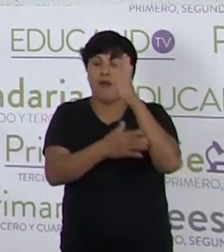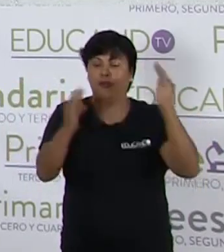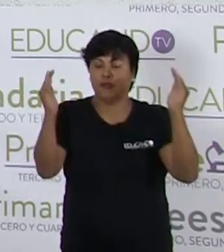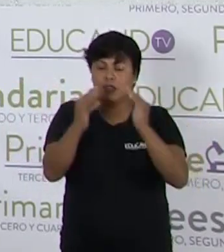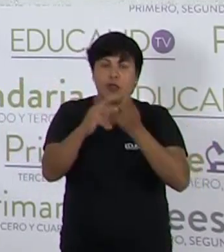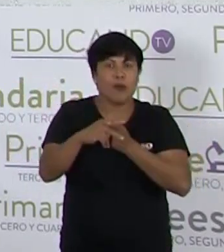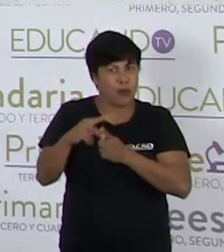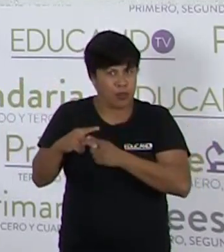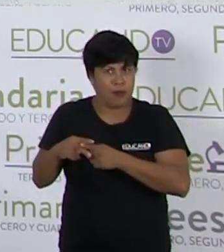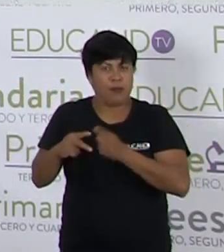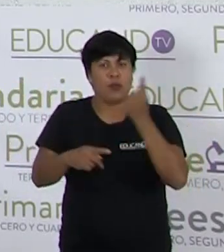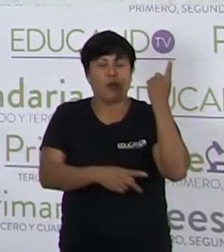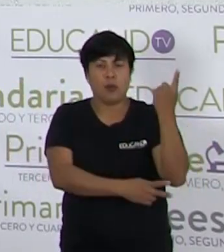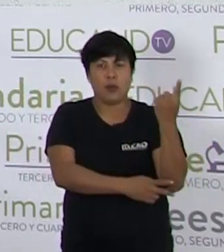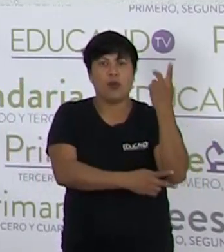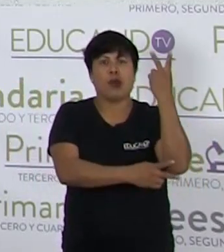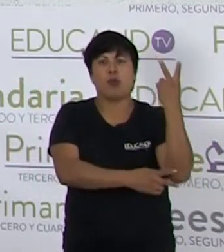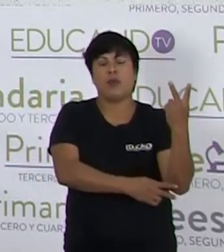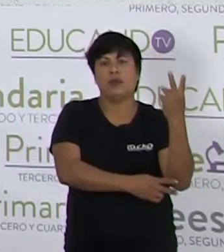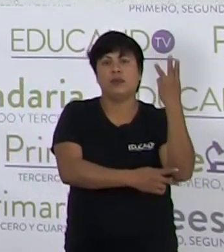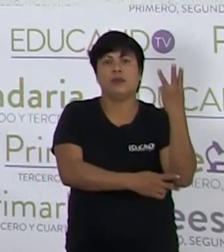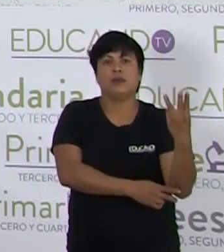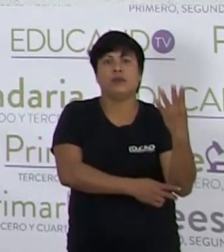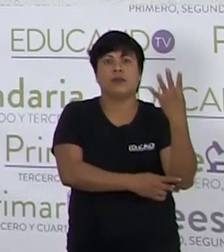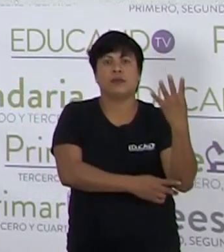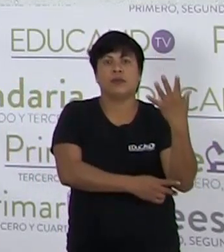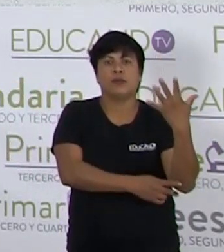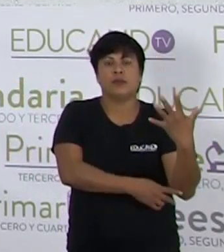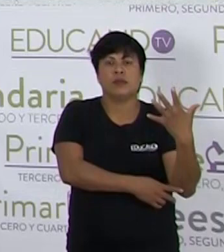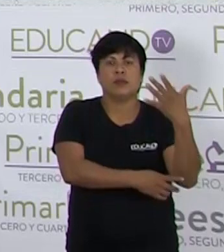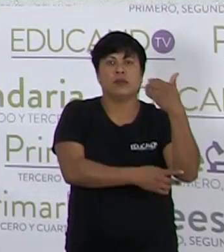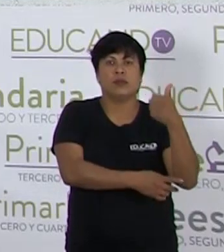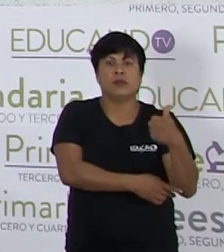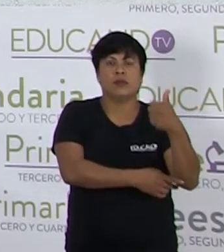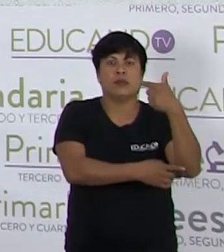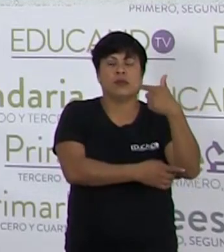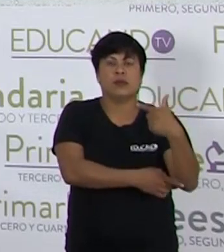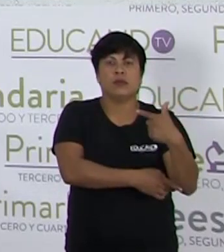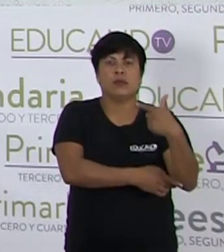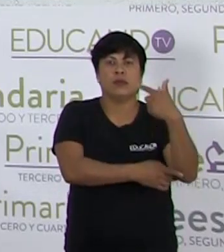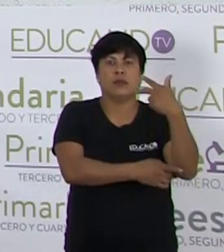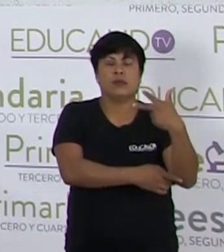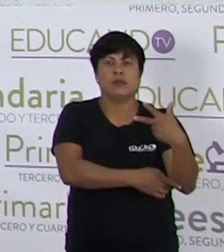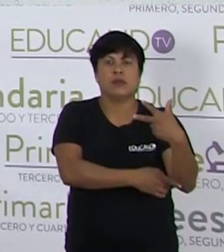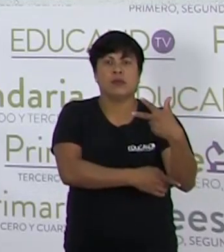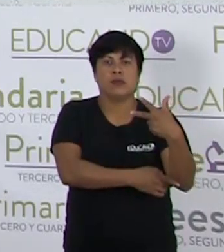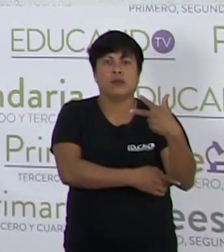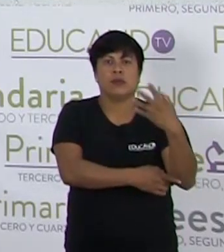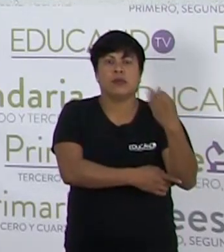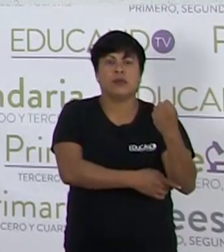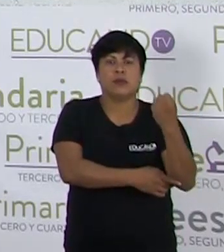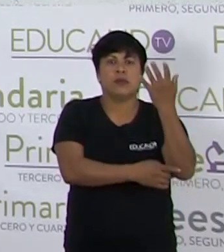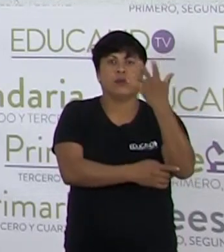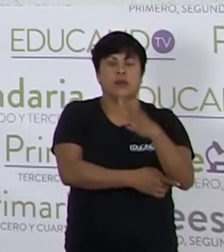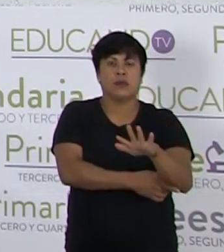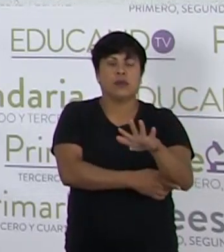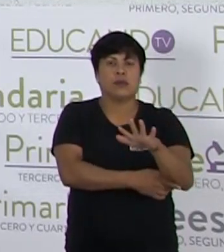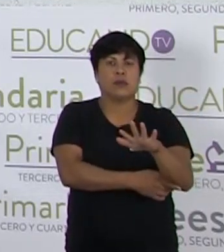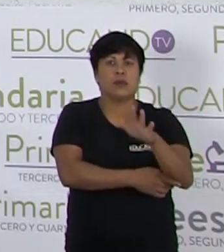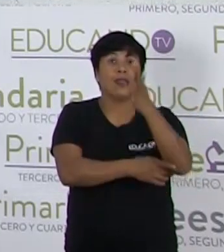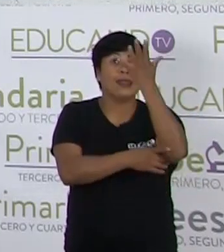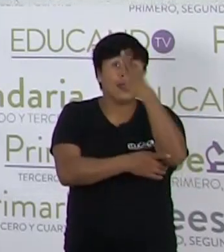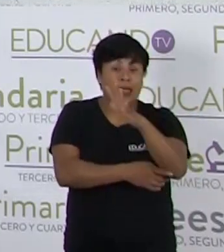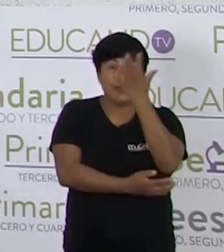pequeños. 1, 2, 3, 4, 5, 6, 7, 8, 9,